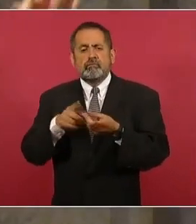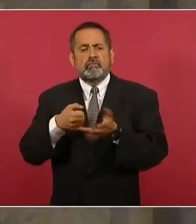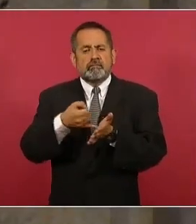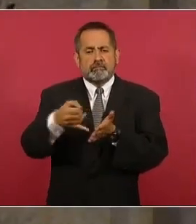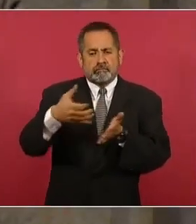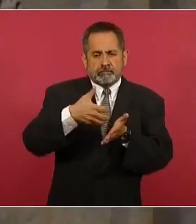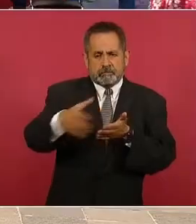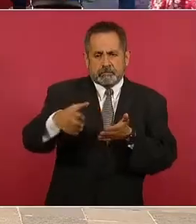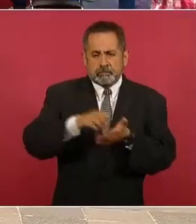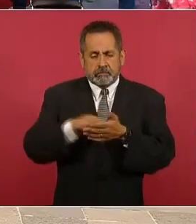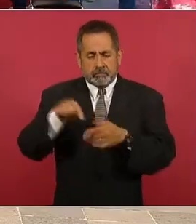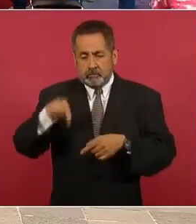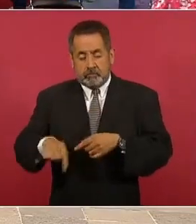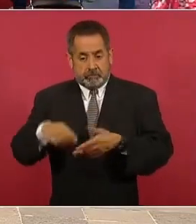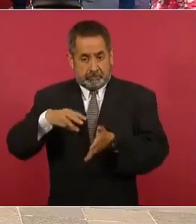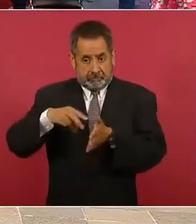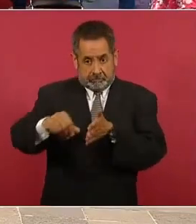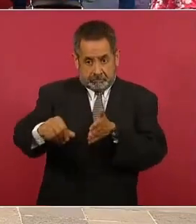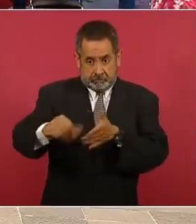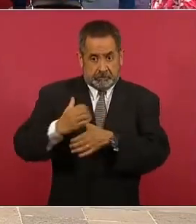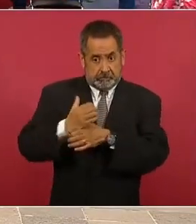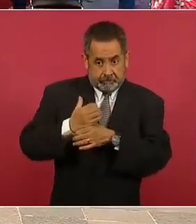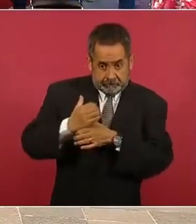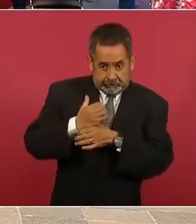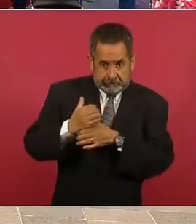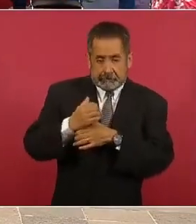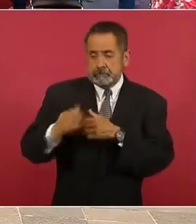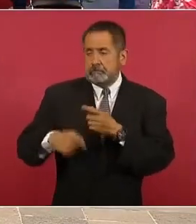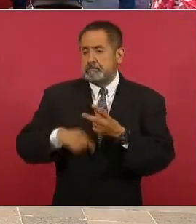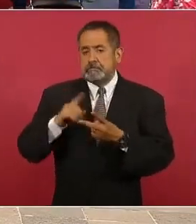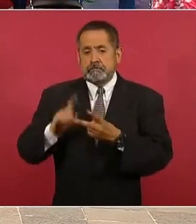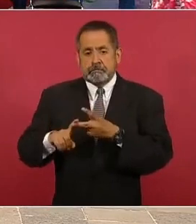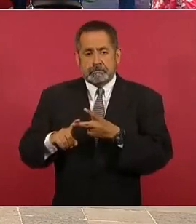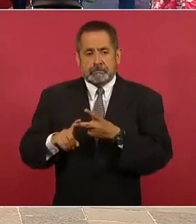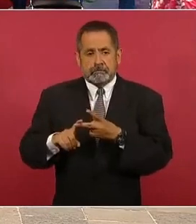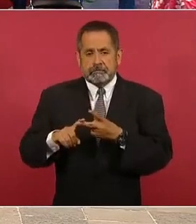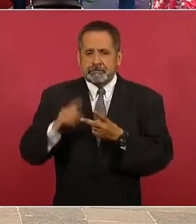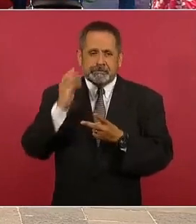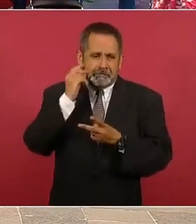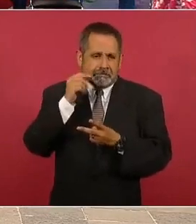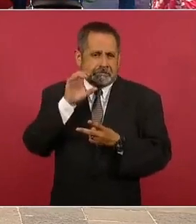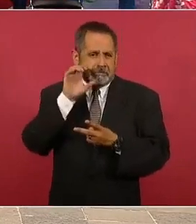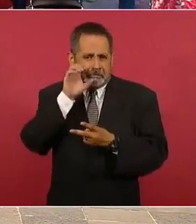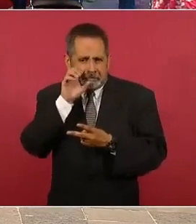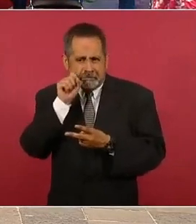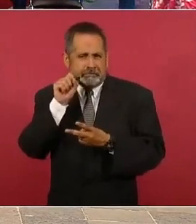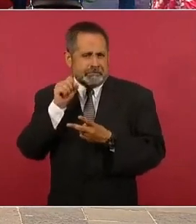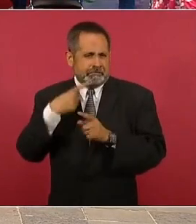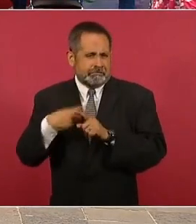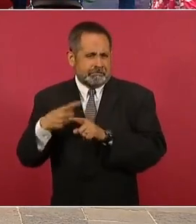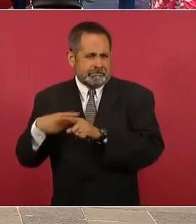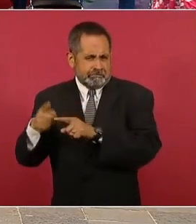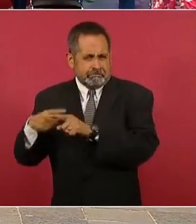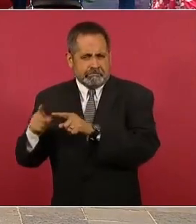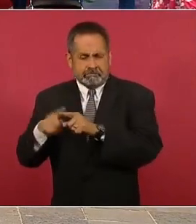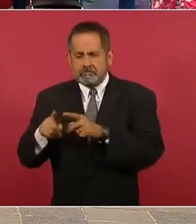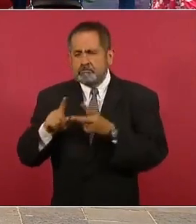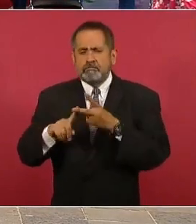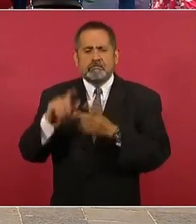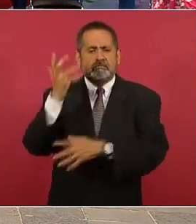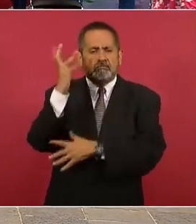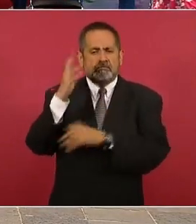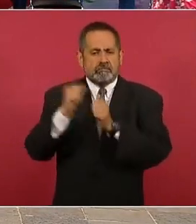que si están sembrando café, si están sembrando cítricos, naranja, limón,